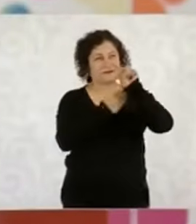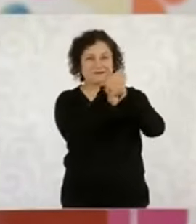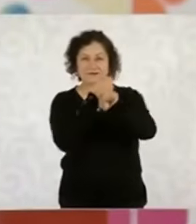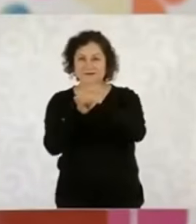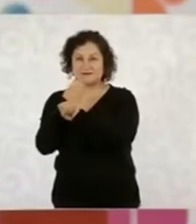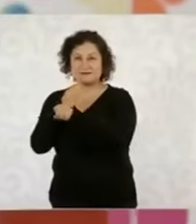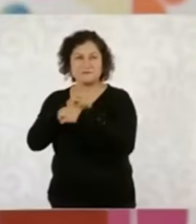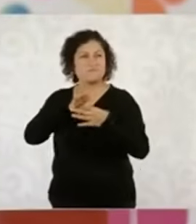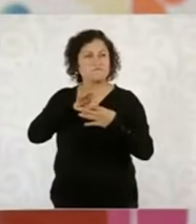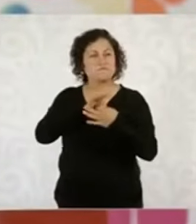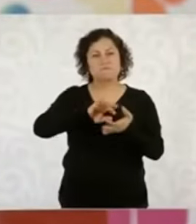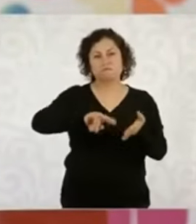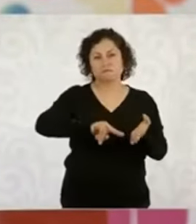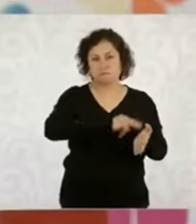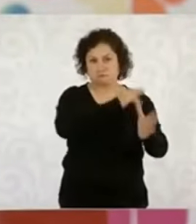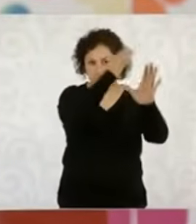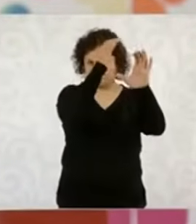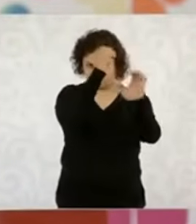que nos permitan